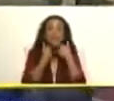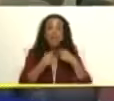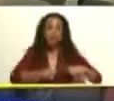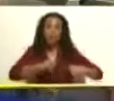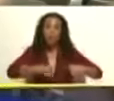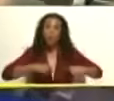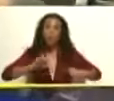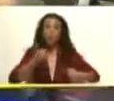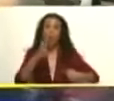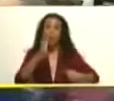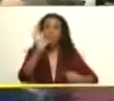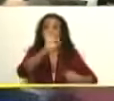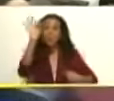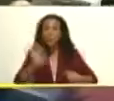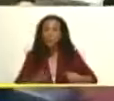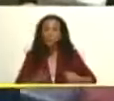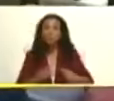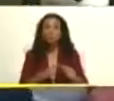corazón, 14%.